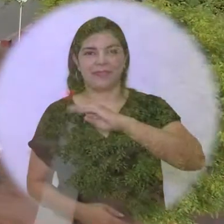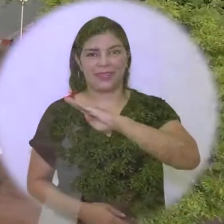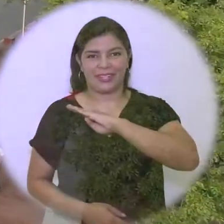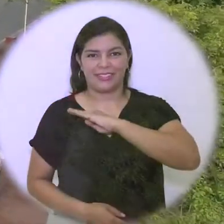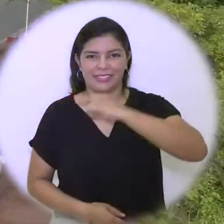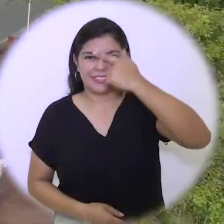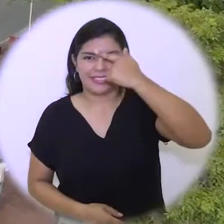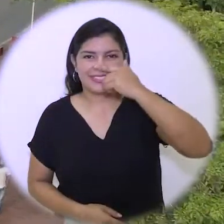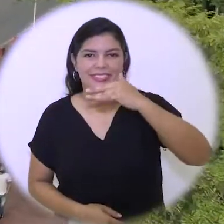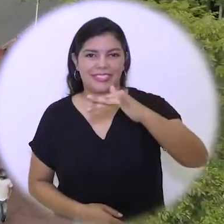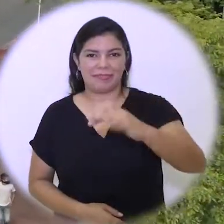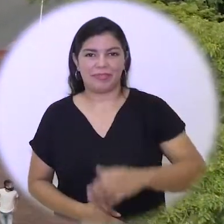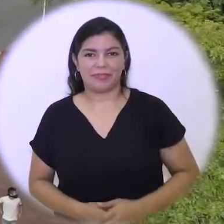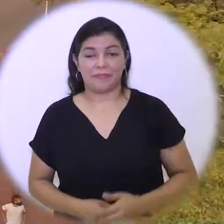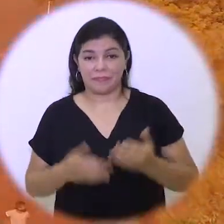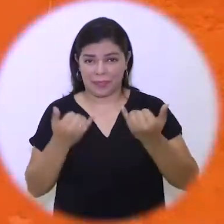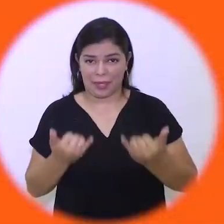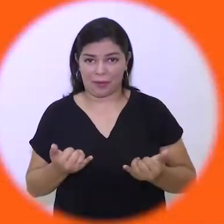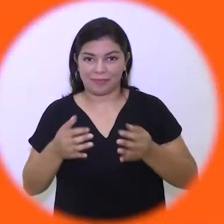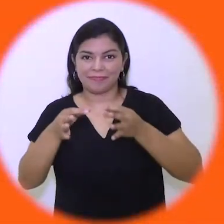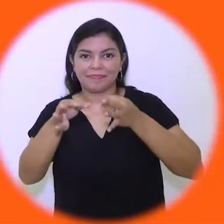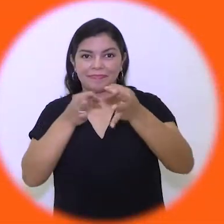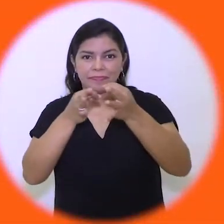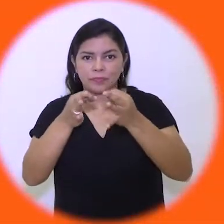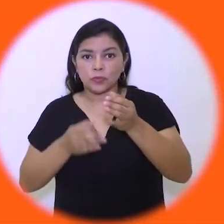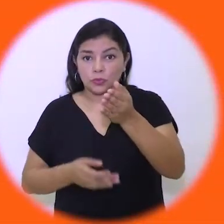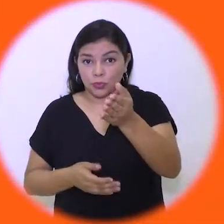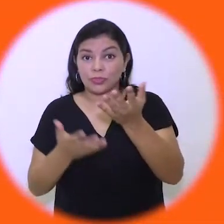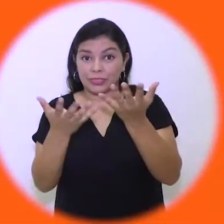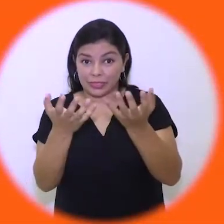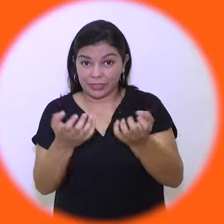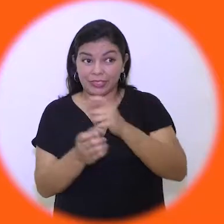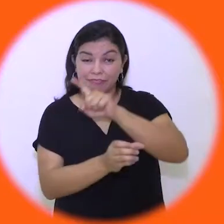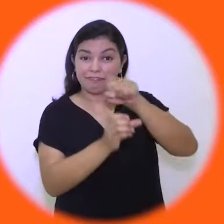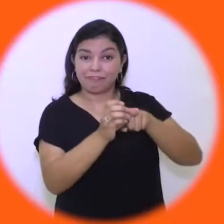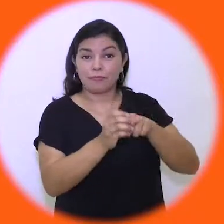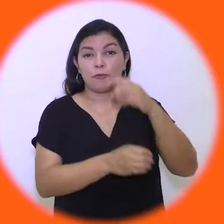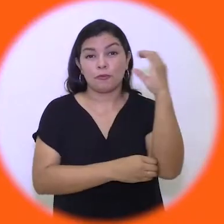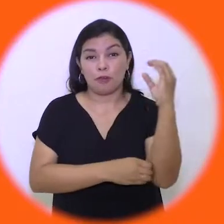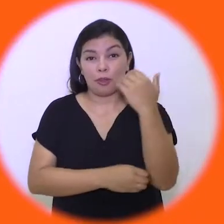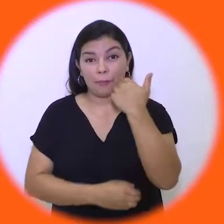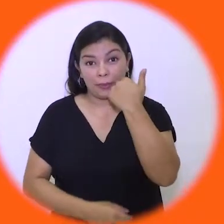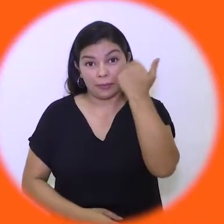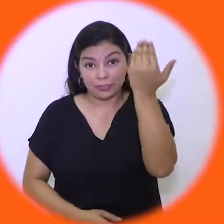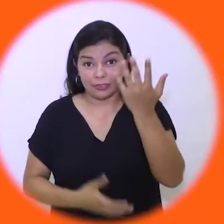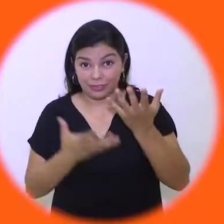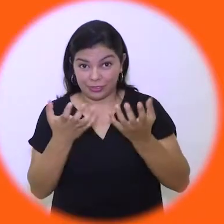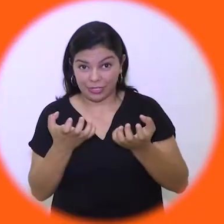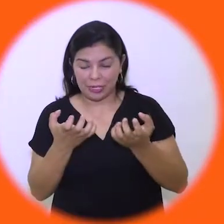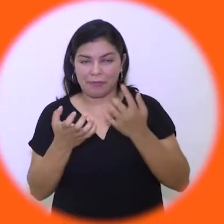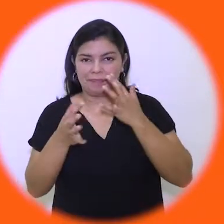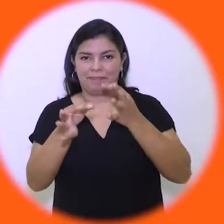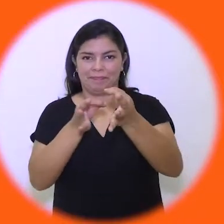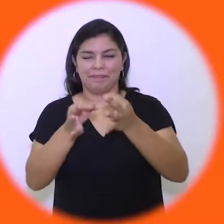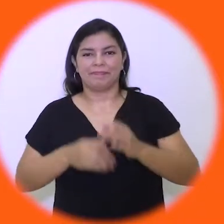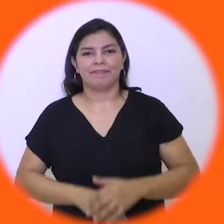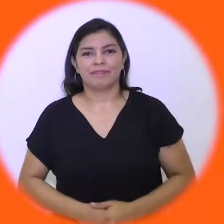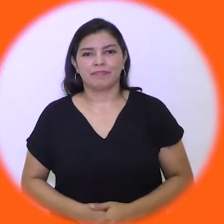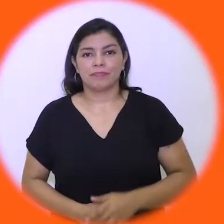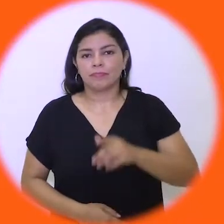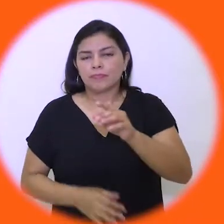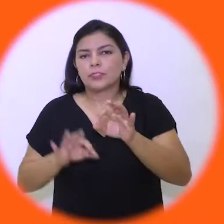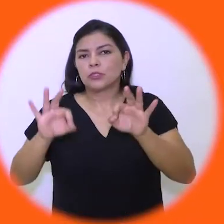Somos la Alcaldía de Santa Marta y te queremos explicar cómo ingresar al programa de Colombia Mayor.